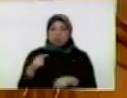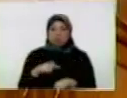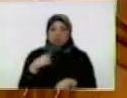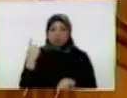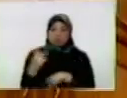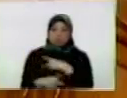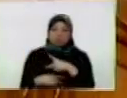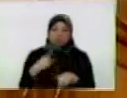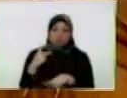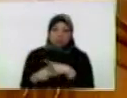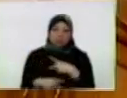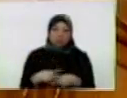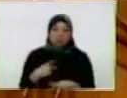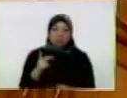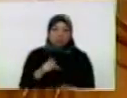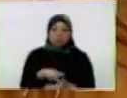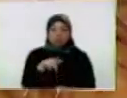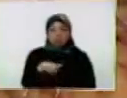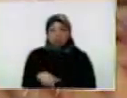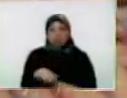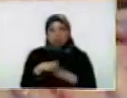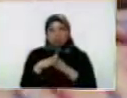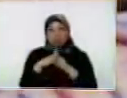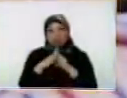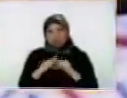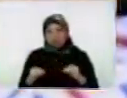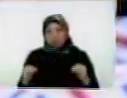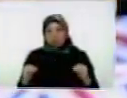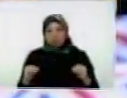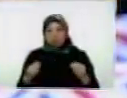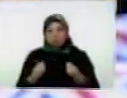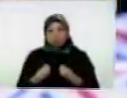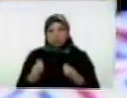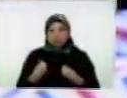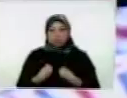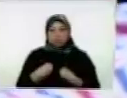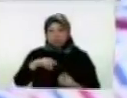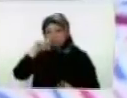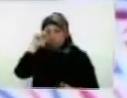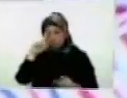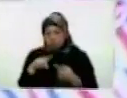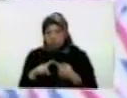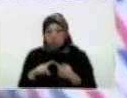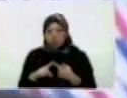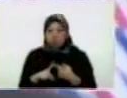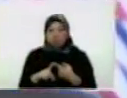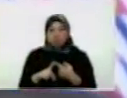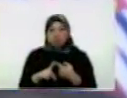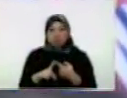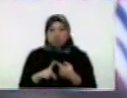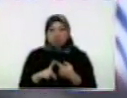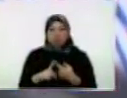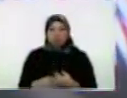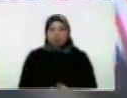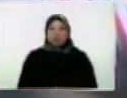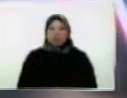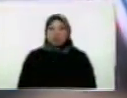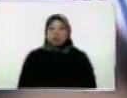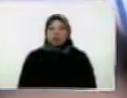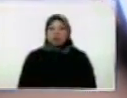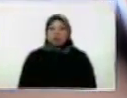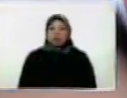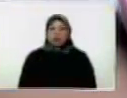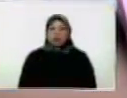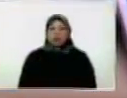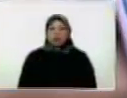retroceder. Aquí todos los que están aquí, todos somos objetivos, tengamos claro eso. Y que no lo veamos